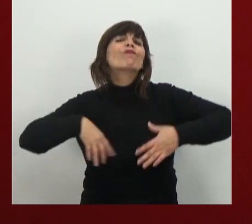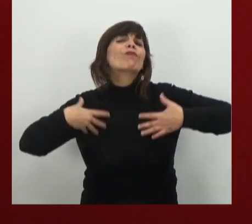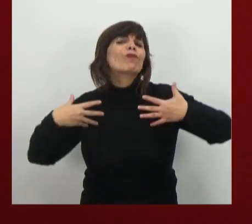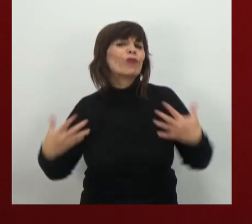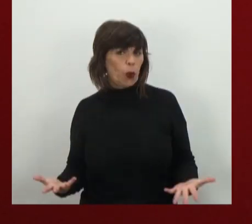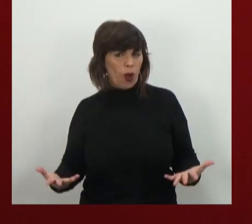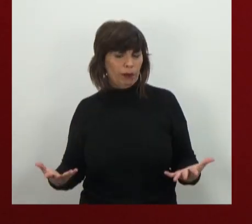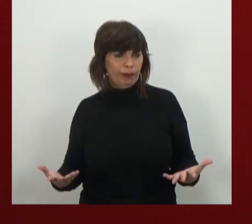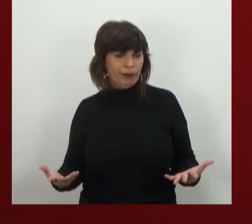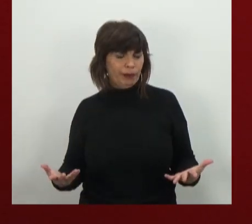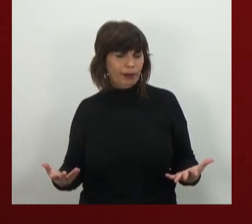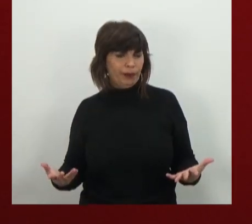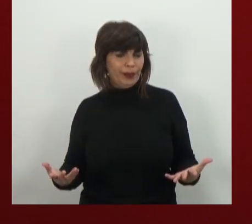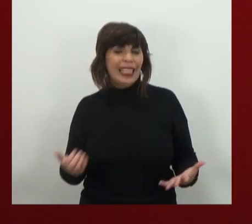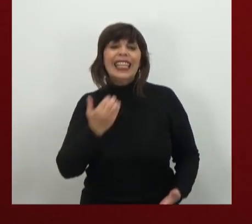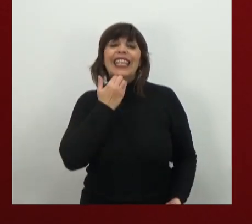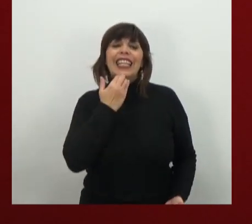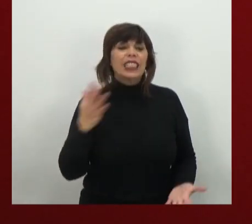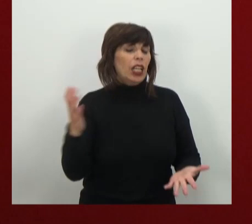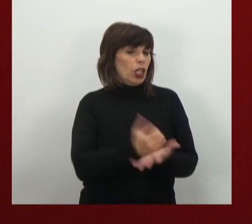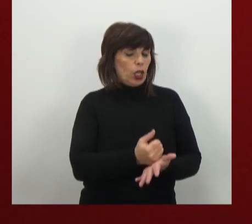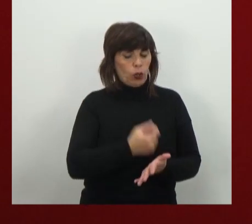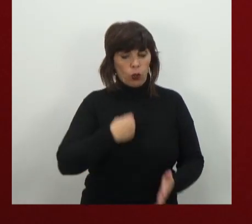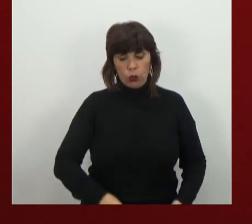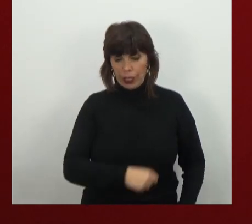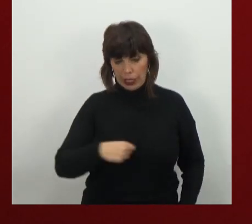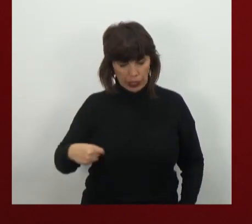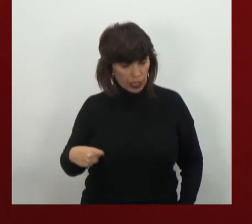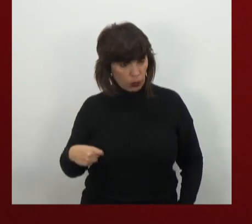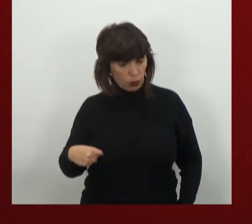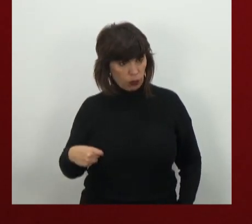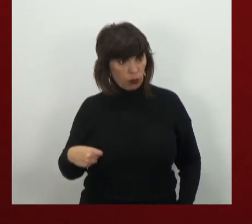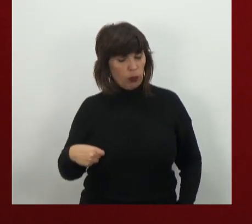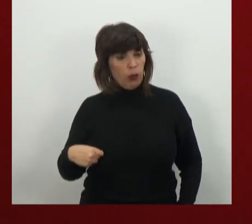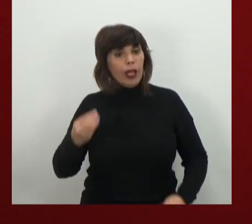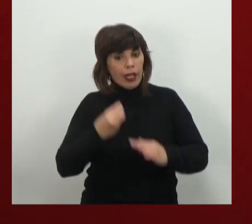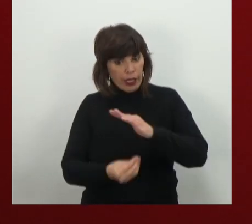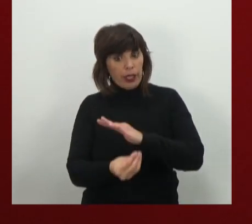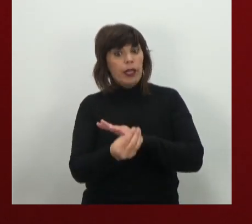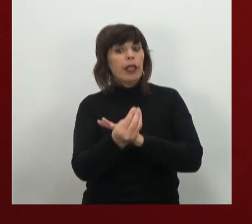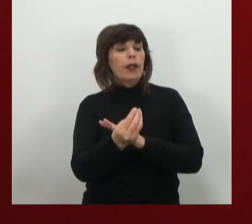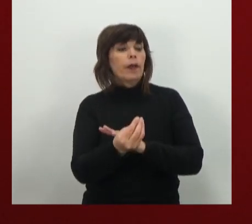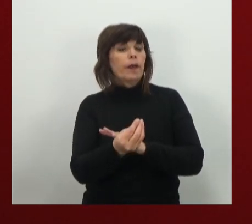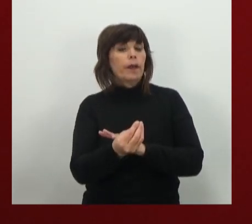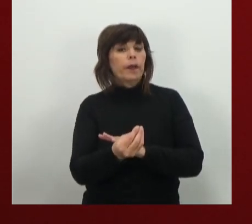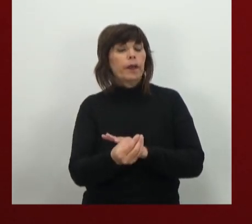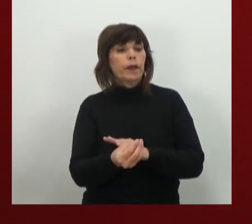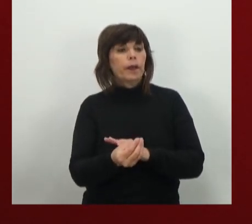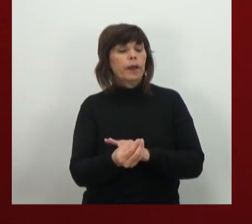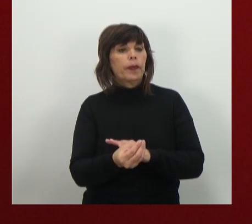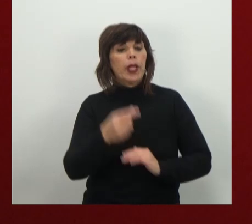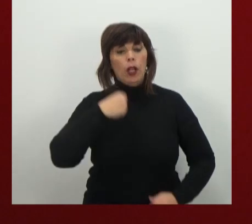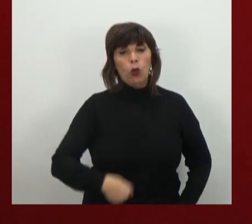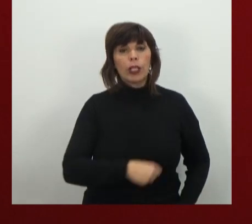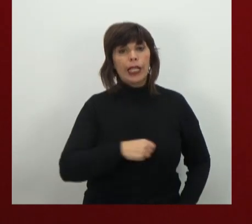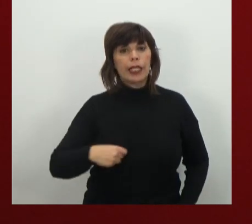casi todo cristiano, cuando uno nace de nuevo, porque la conversión, la